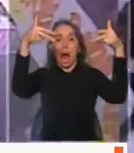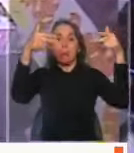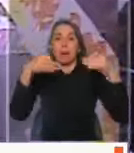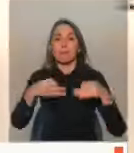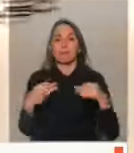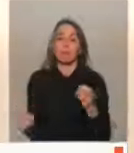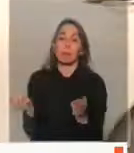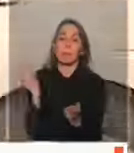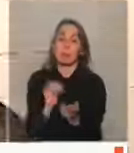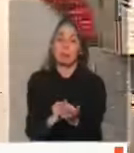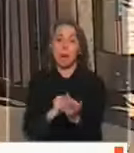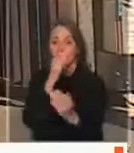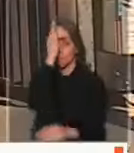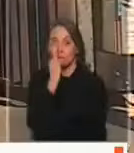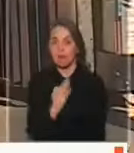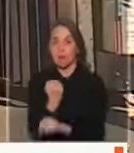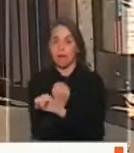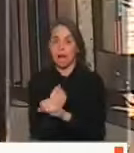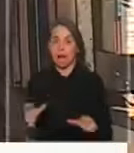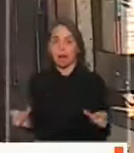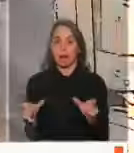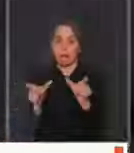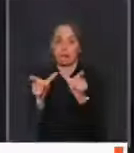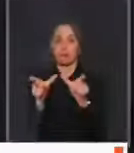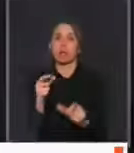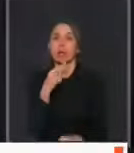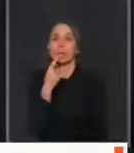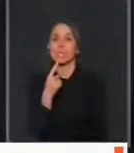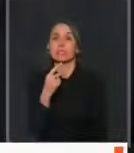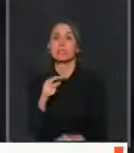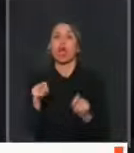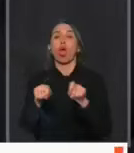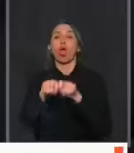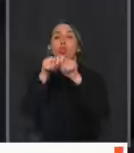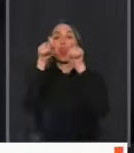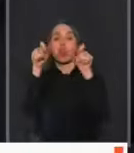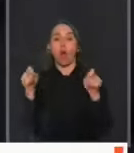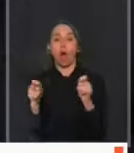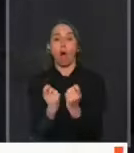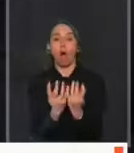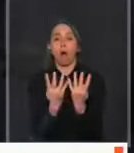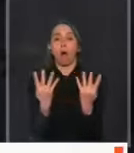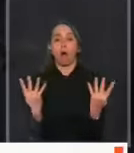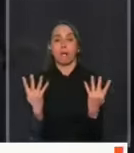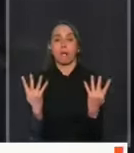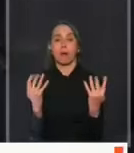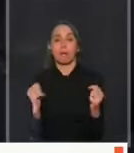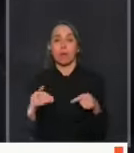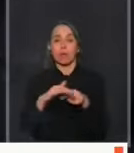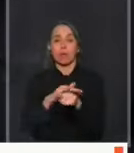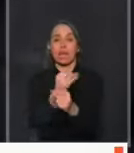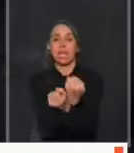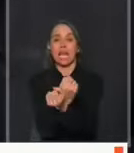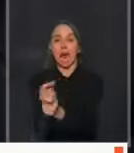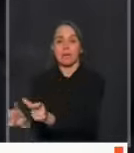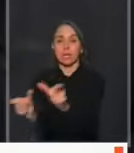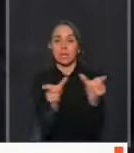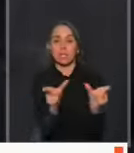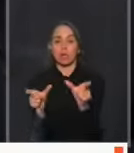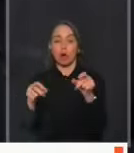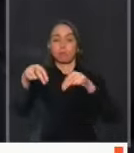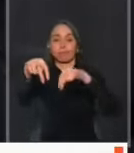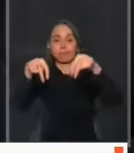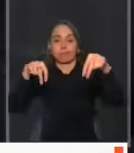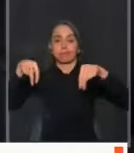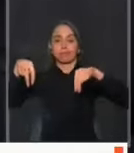un aumento de la dotación policial. A lo menos duplicando la capacidad de intervención policial por la vía de la presencia